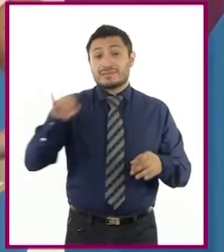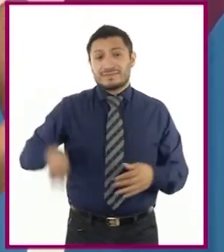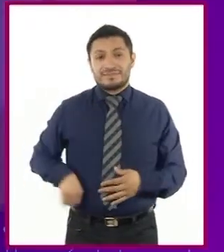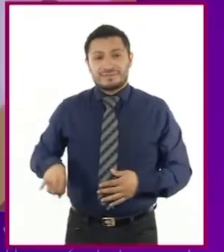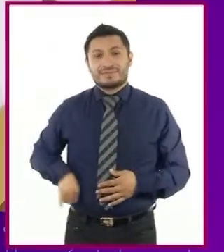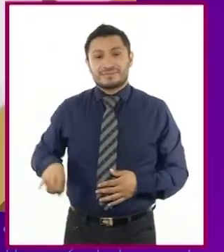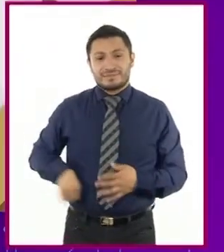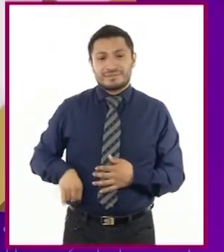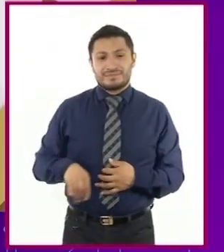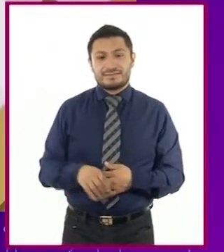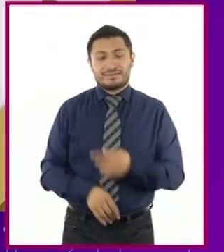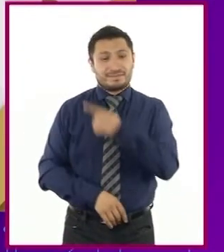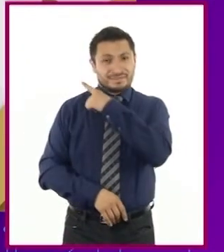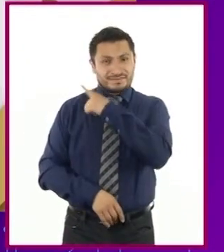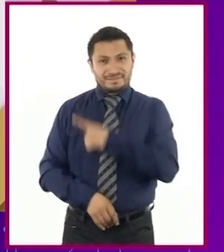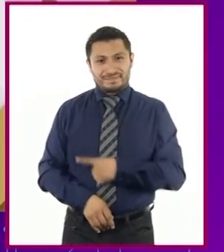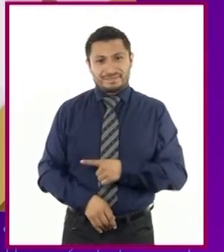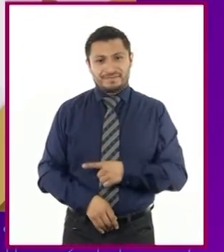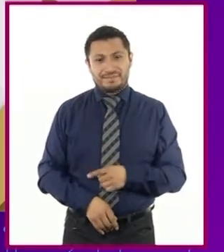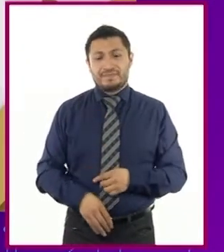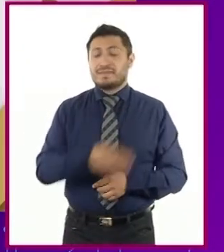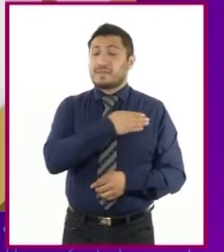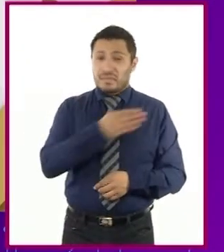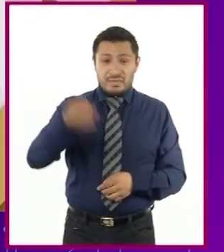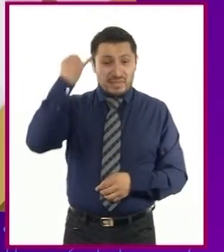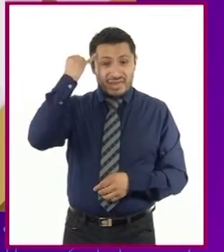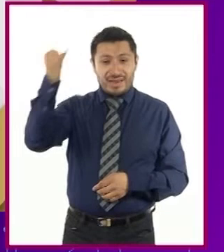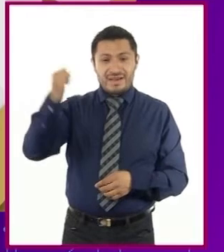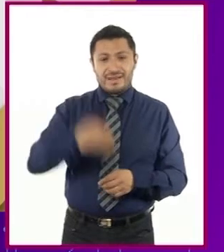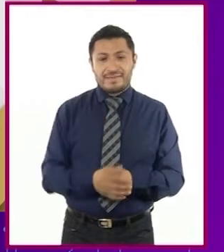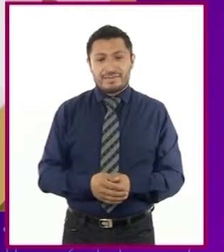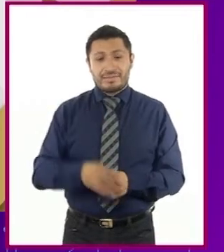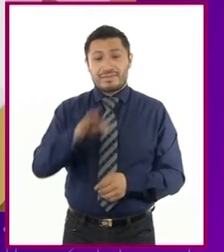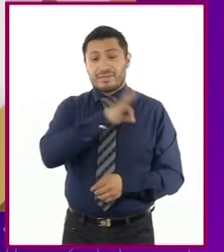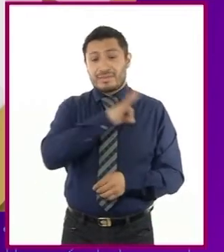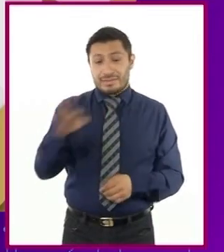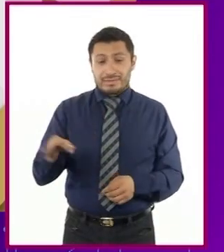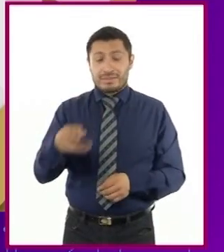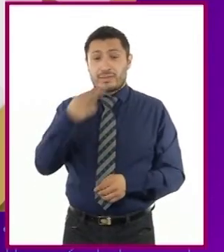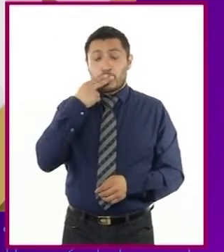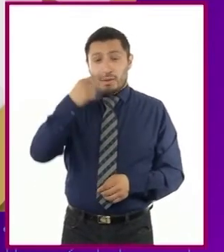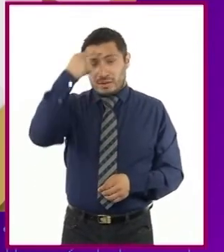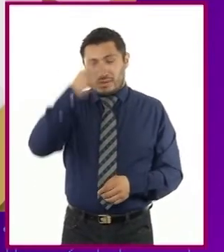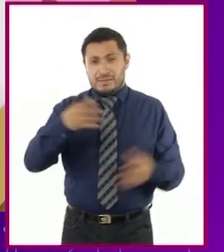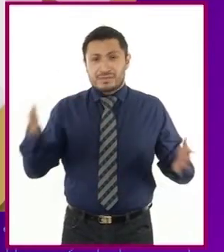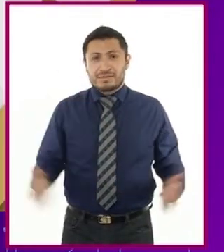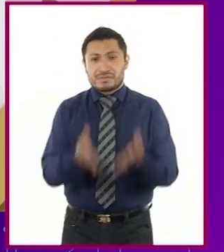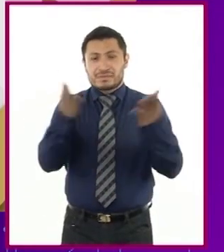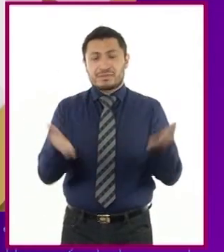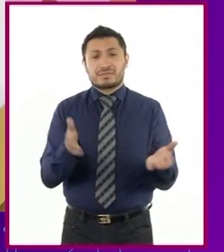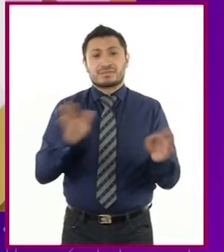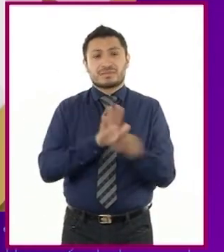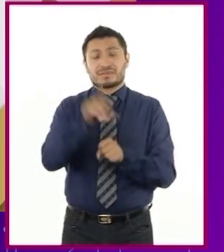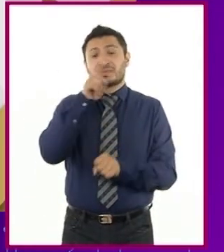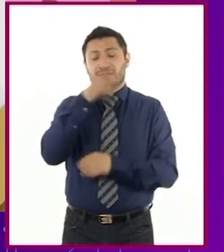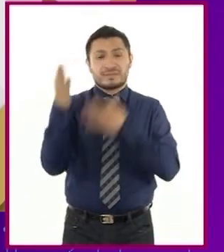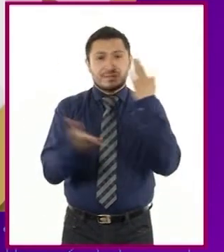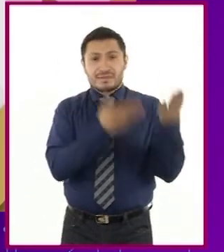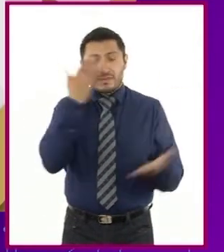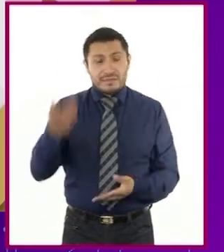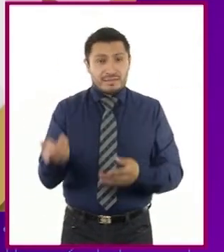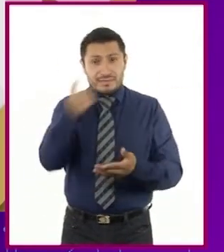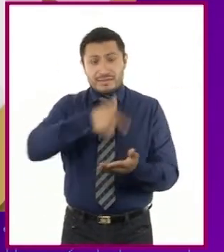interesante. Es muy buena idea. Esto podría servir para fortalecer lo que están estudiando en su